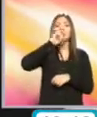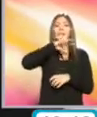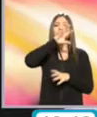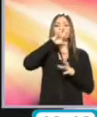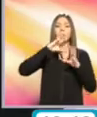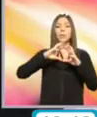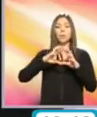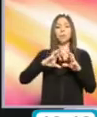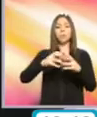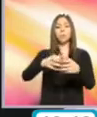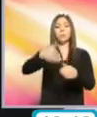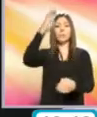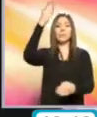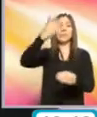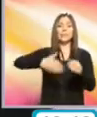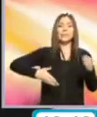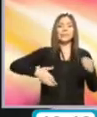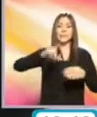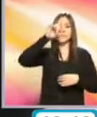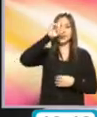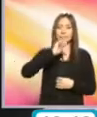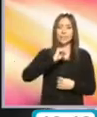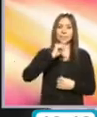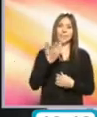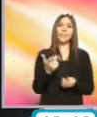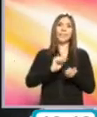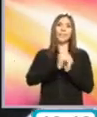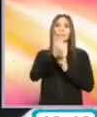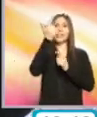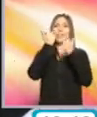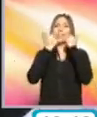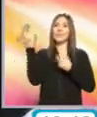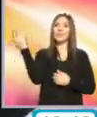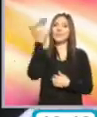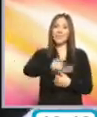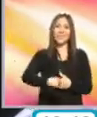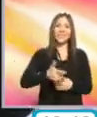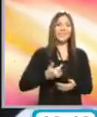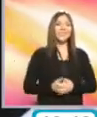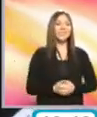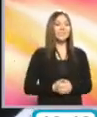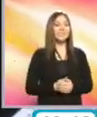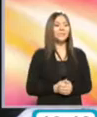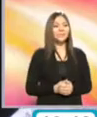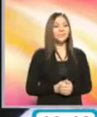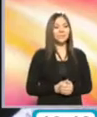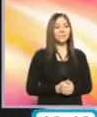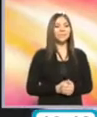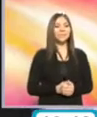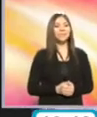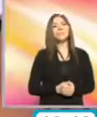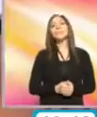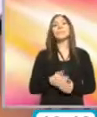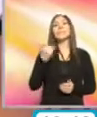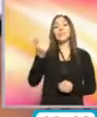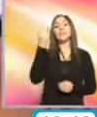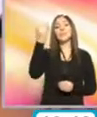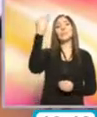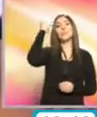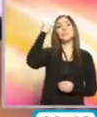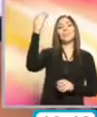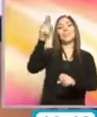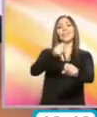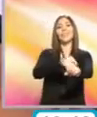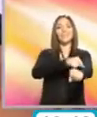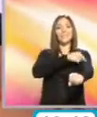cebolla y Y te puede haber llevas el dedo, accidente, exactamente. ¿no? Ya ahí sí vas a llorar y Y muy mucho. feo. Y vas a llorar. y por un largo tiempo. Ay. Se